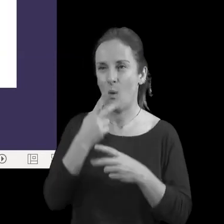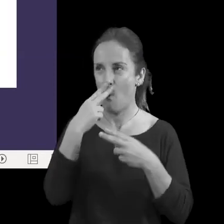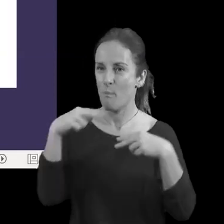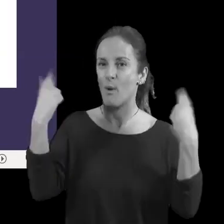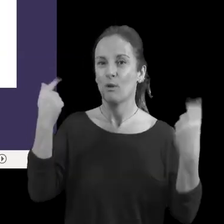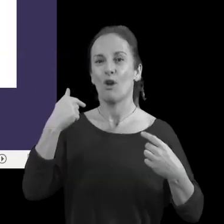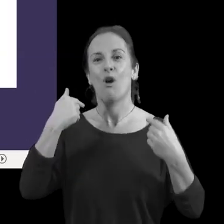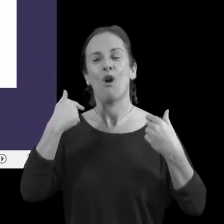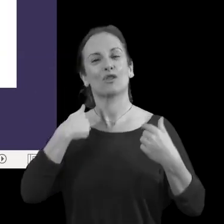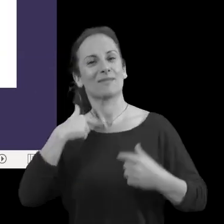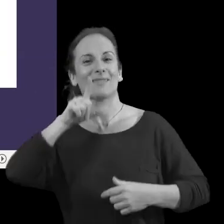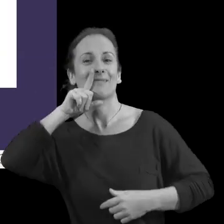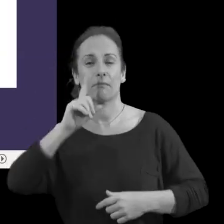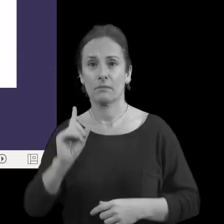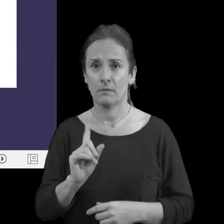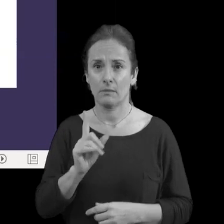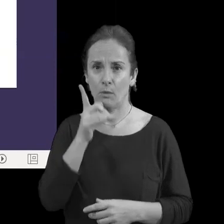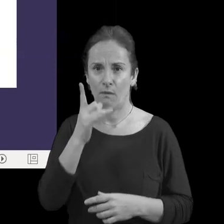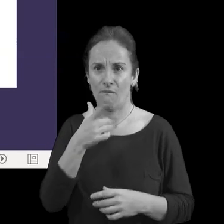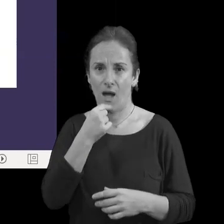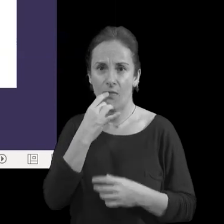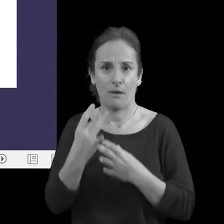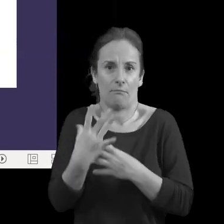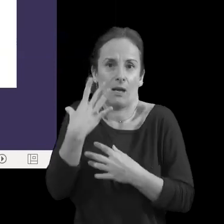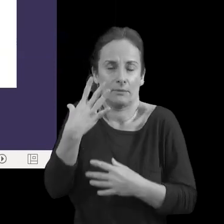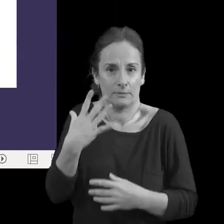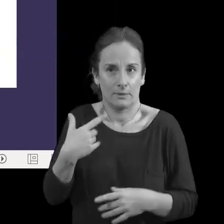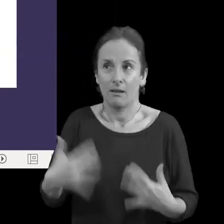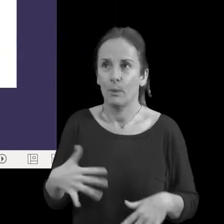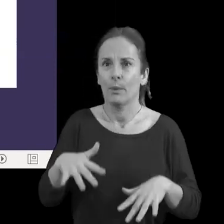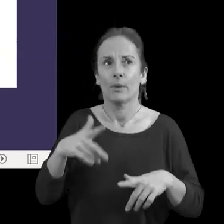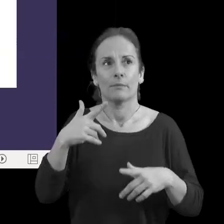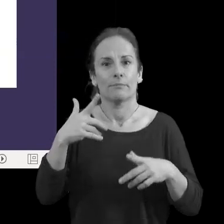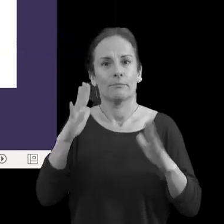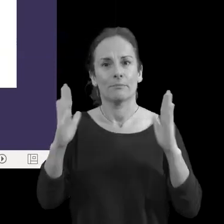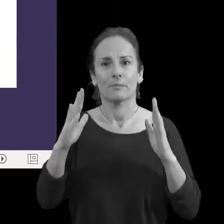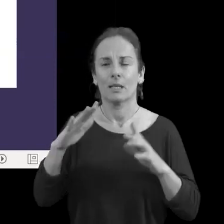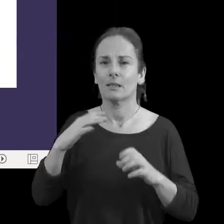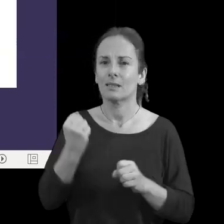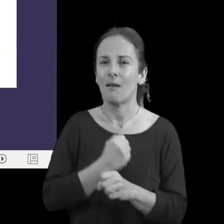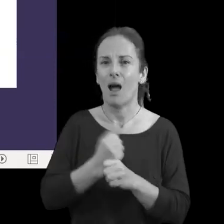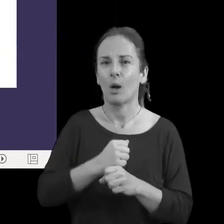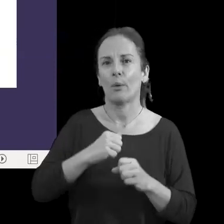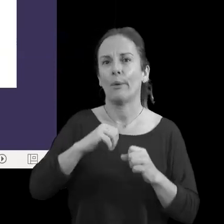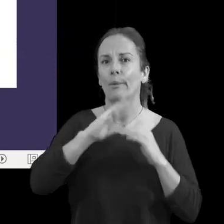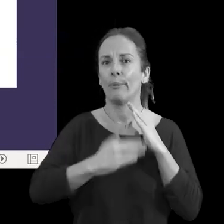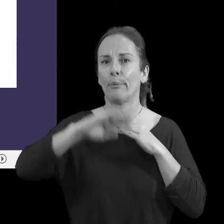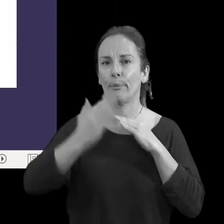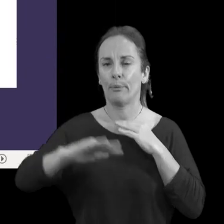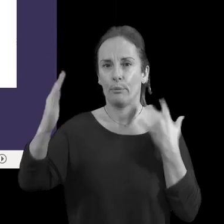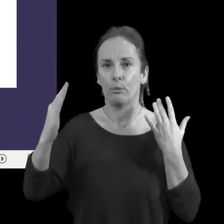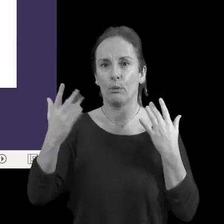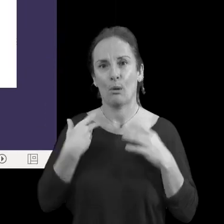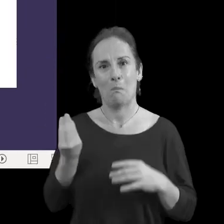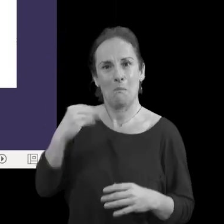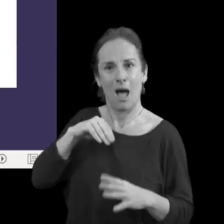en fin, ¿no? De mucha inestabilidad laboral, de situaciones muy difíciles, ¿no? En los